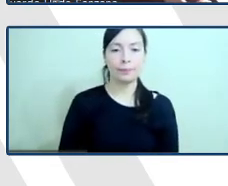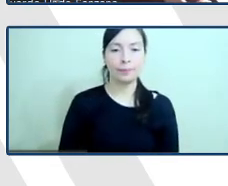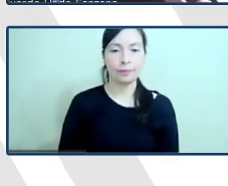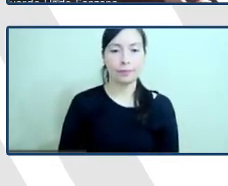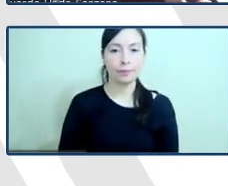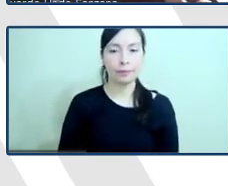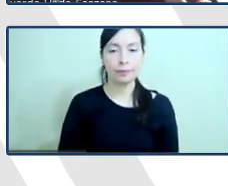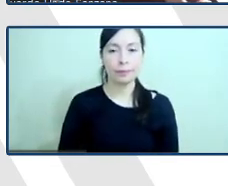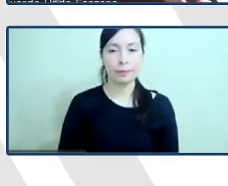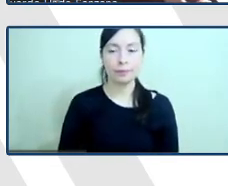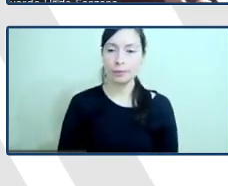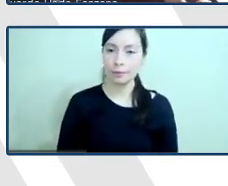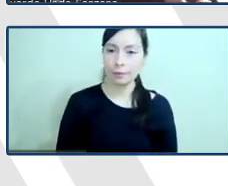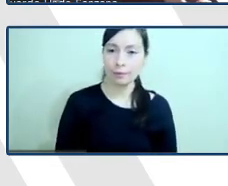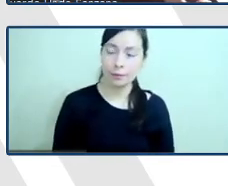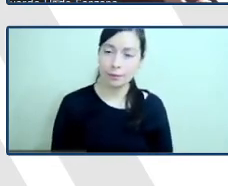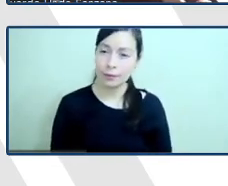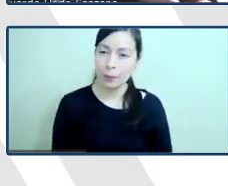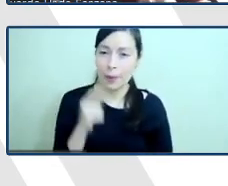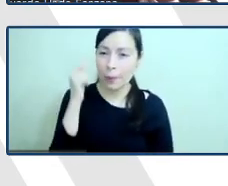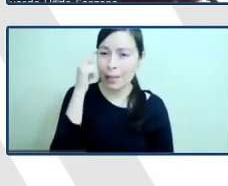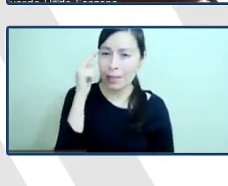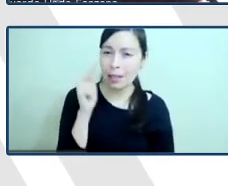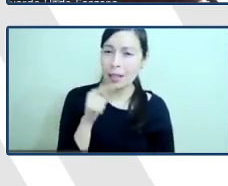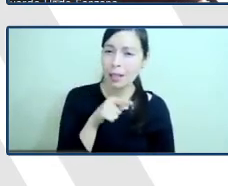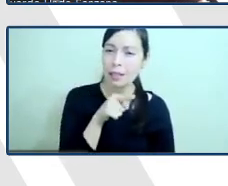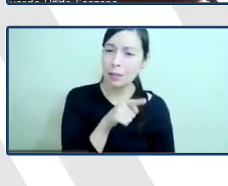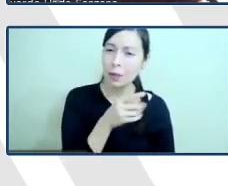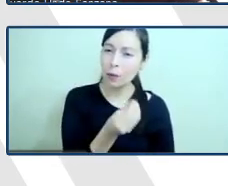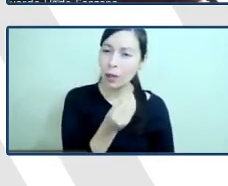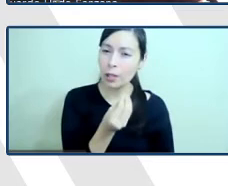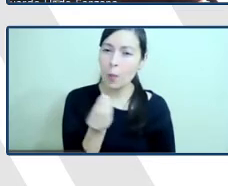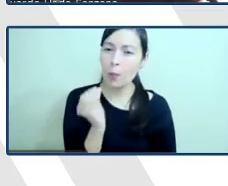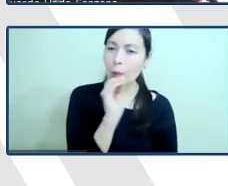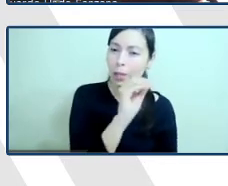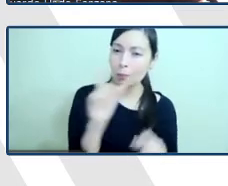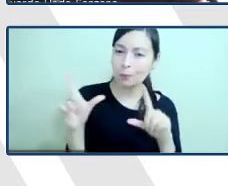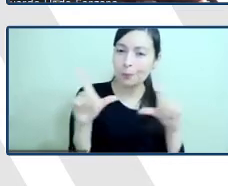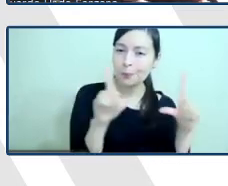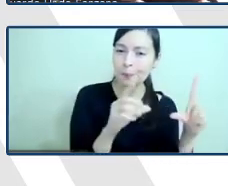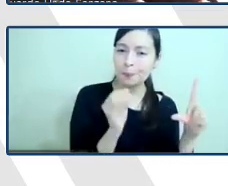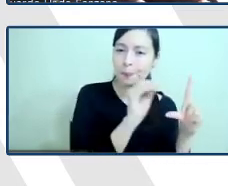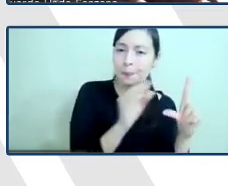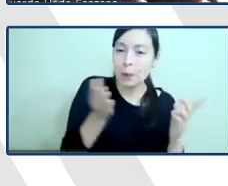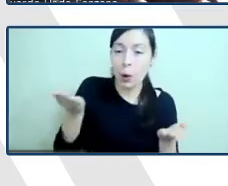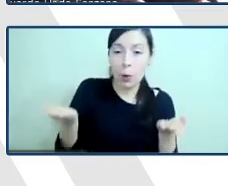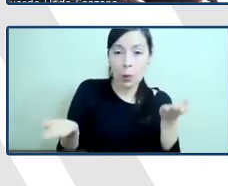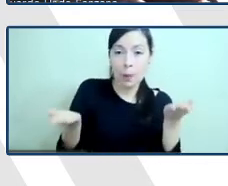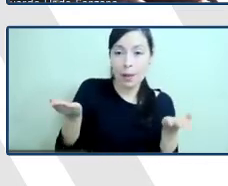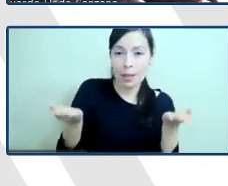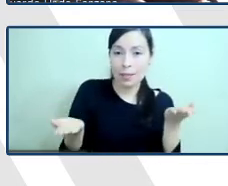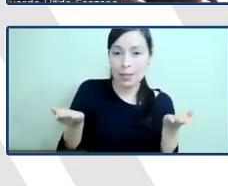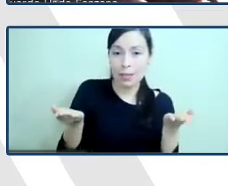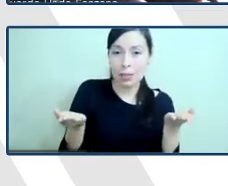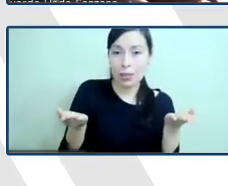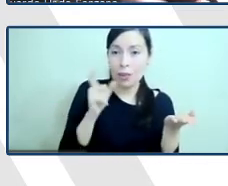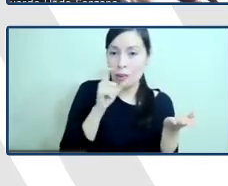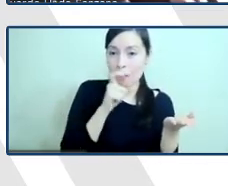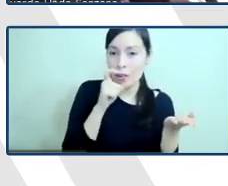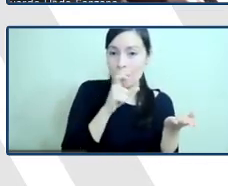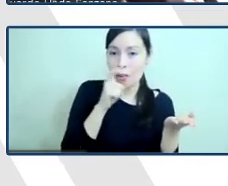que pensé que sería muy útil incluir en esta gráfica como comparación, estoy marcando en